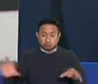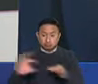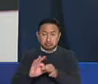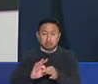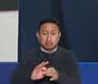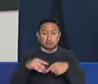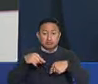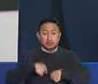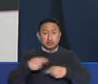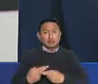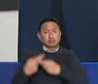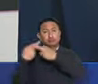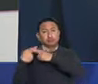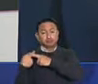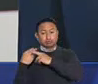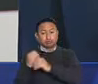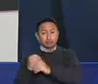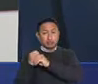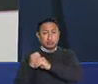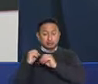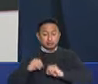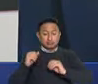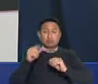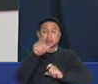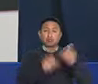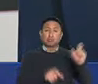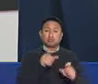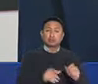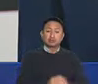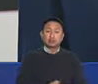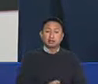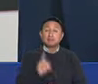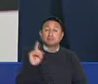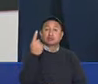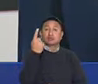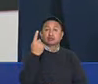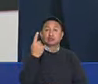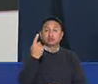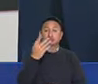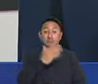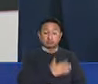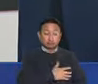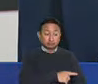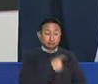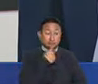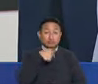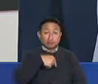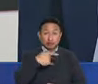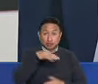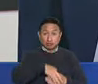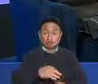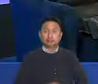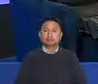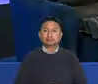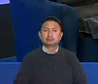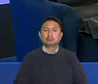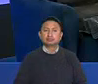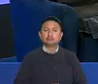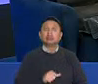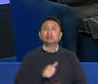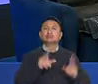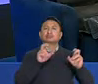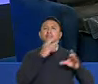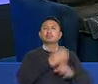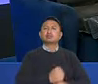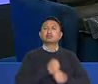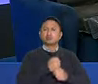Esa es nuestra tarea, es nuestra obligación. La gente está primero y es lo que nos han dicho en esta elección. A ver, tenemos un tema también de